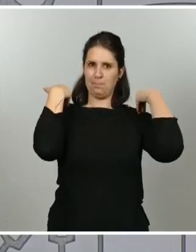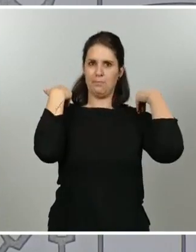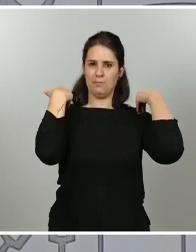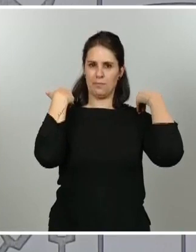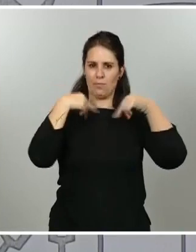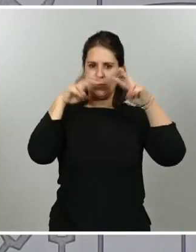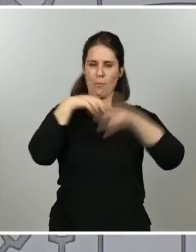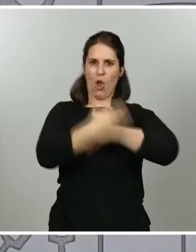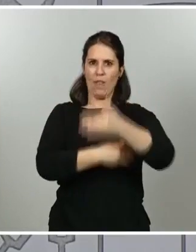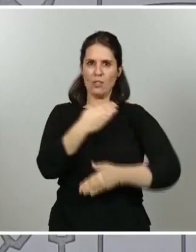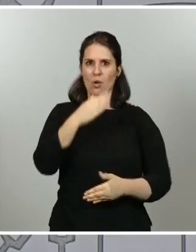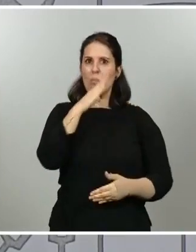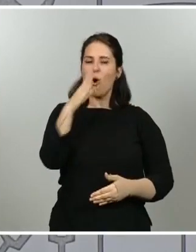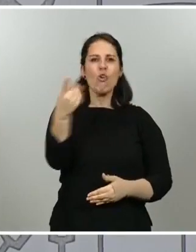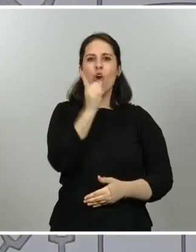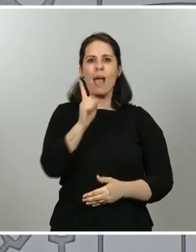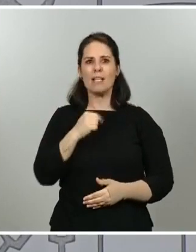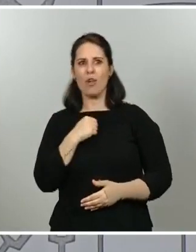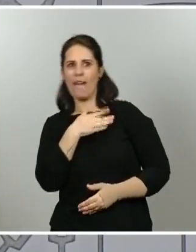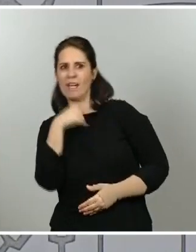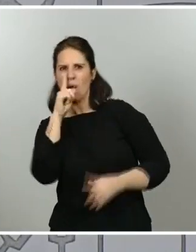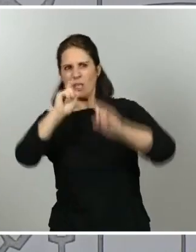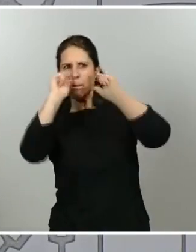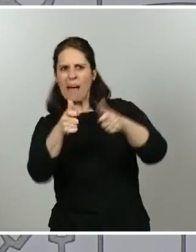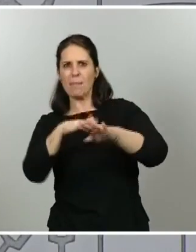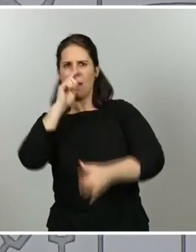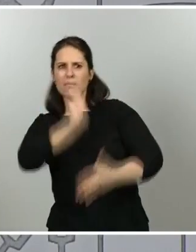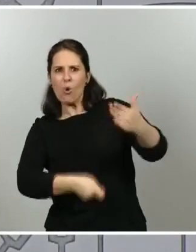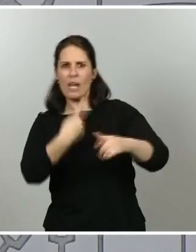atrapar a alguien para ponerle una multa. Ahora, eso sí, lo que queremos es que no se